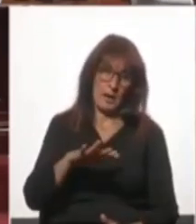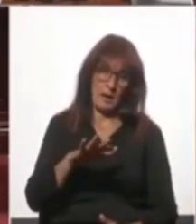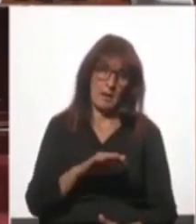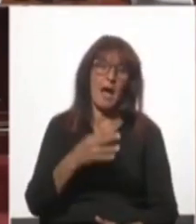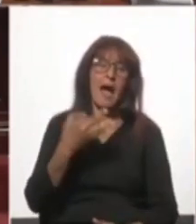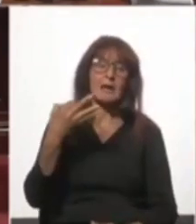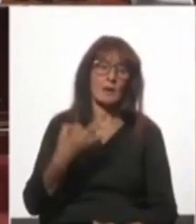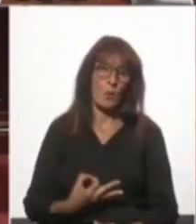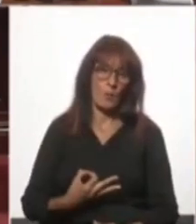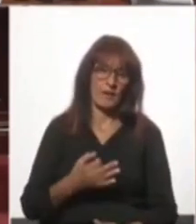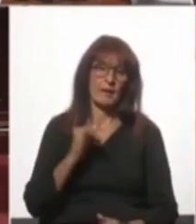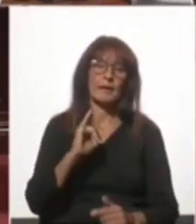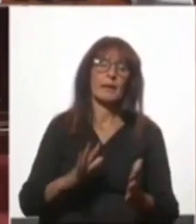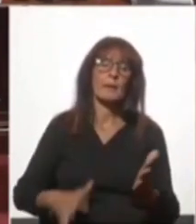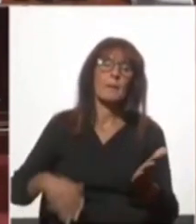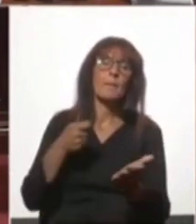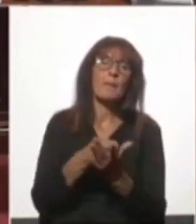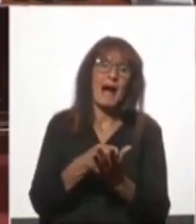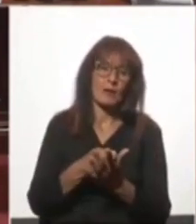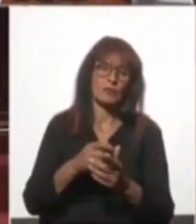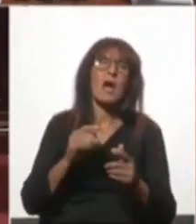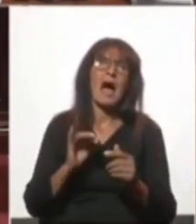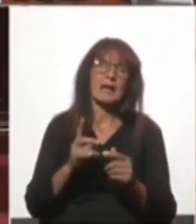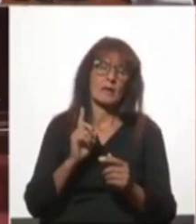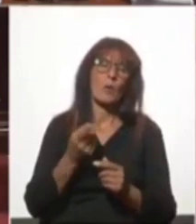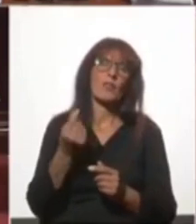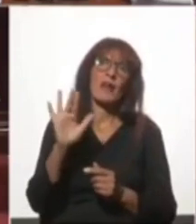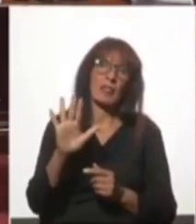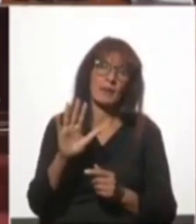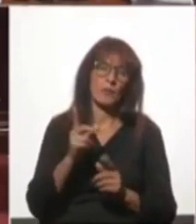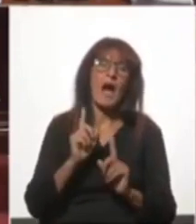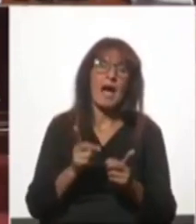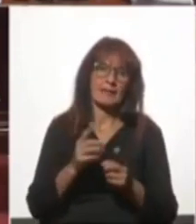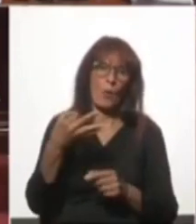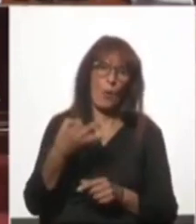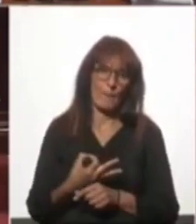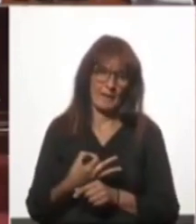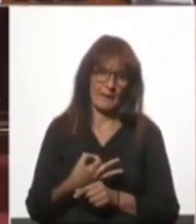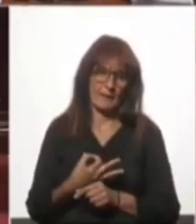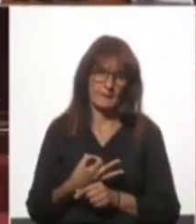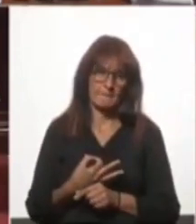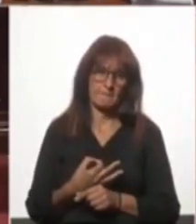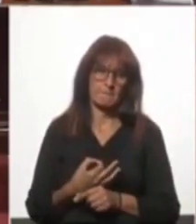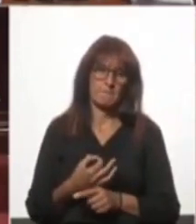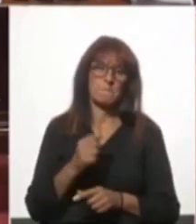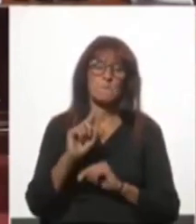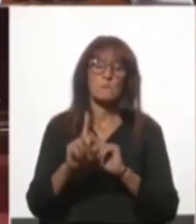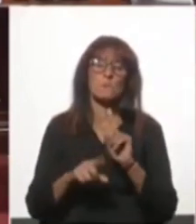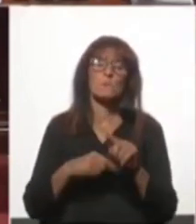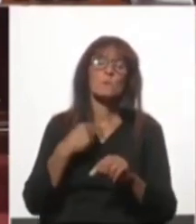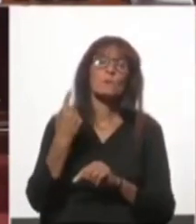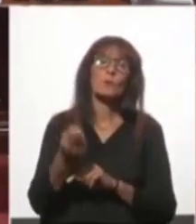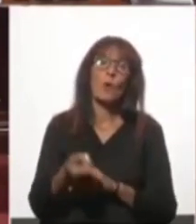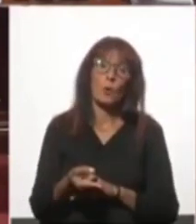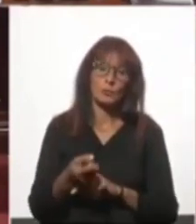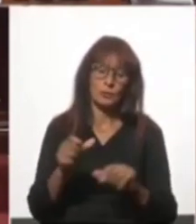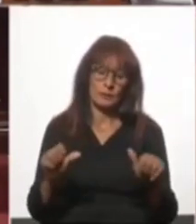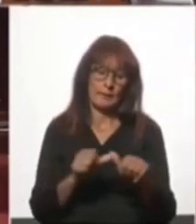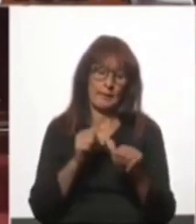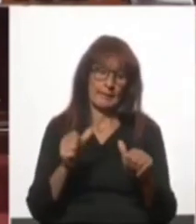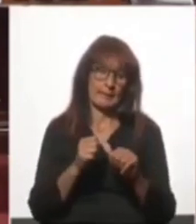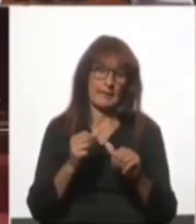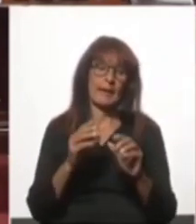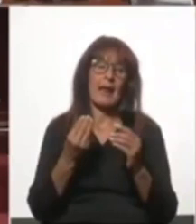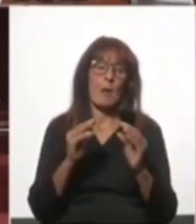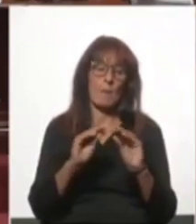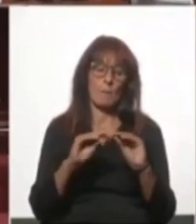pago de los intereses de deuda hay que cumplirlos. Otra inconsistencia que hace que los montos sean